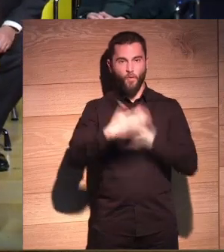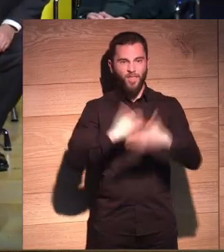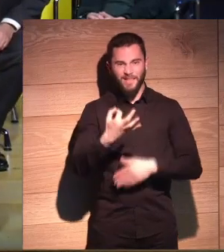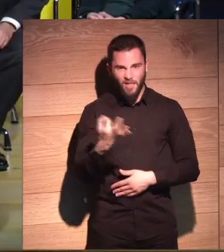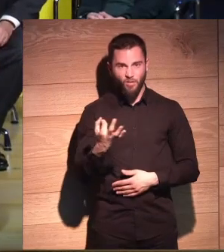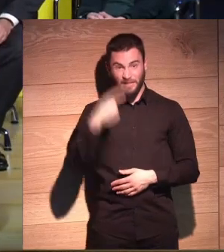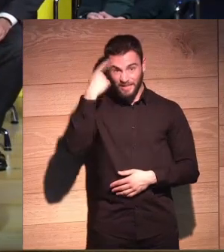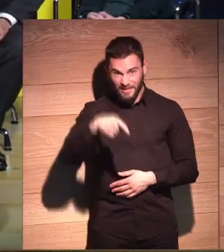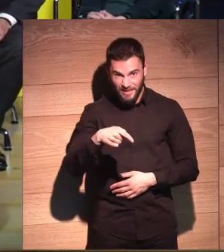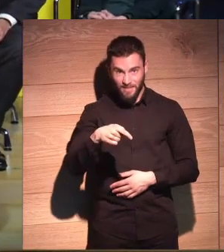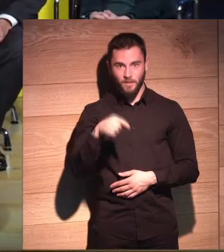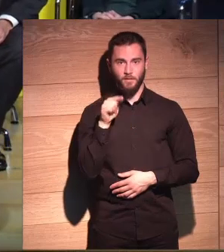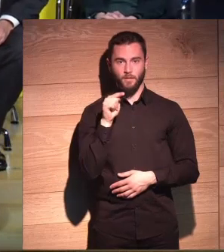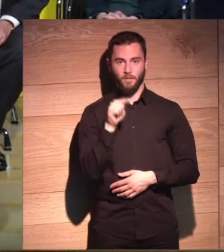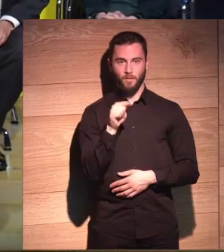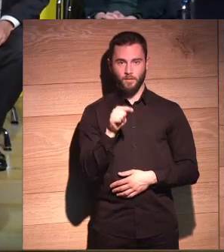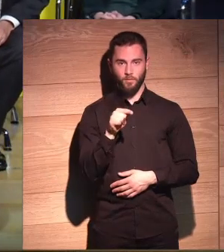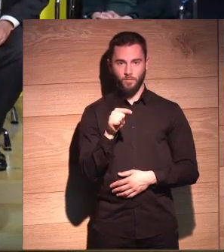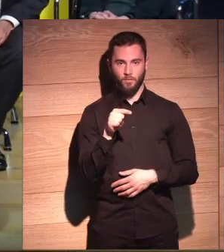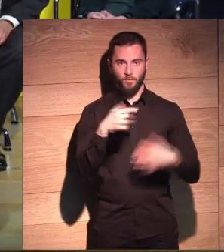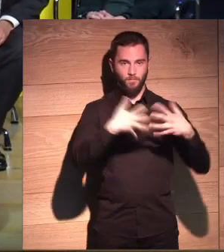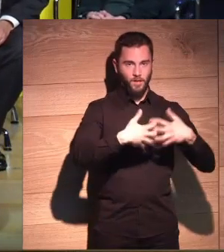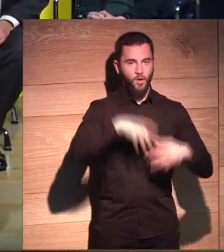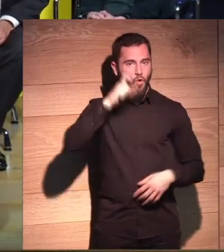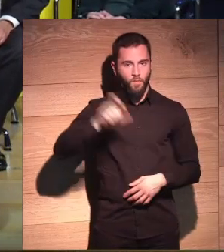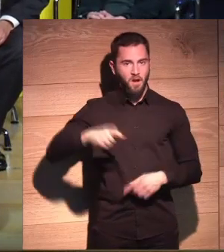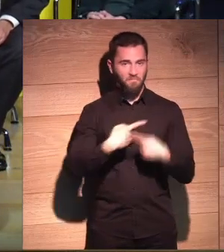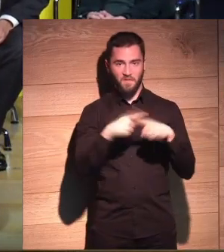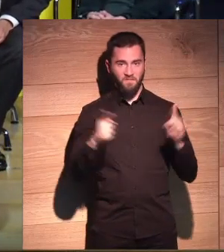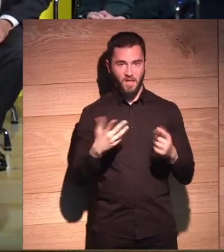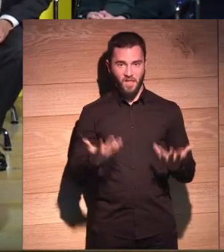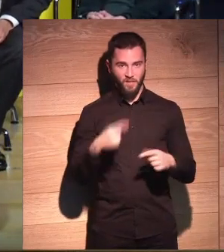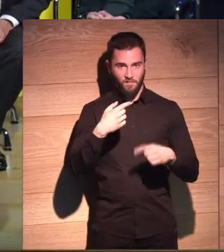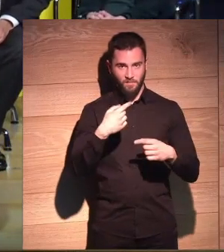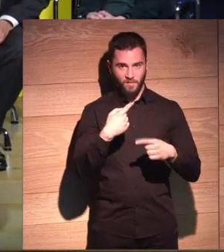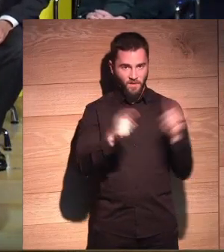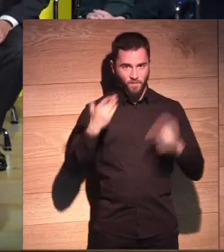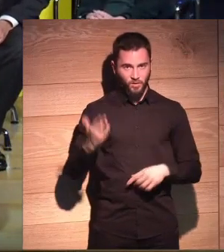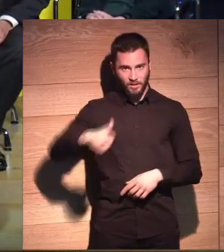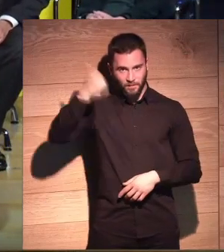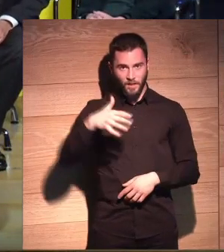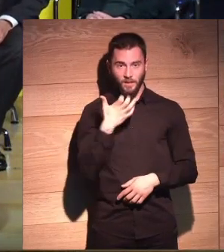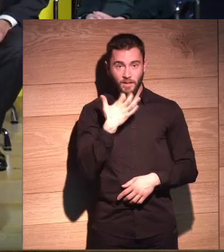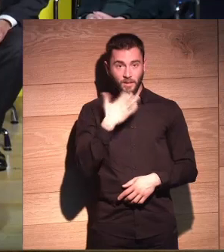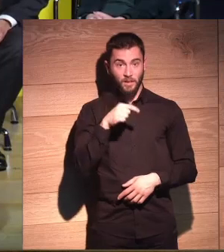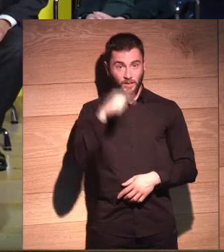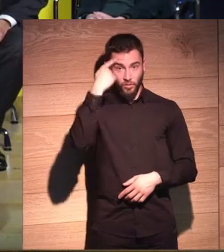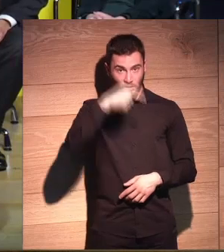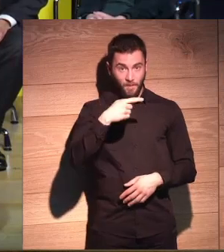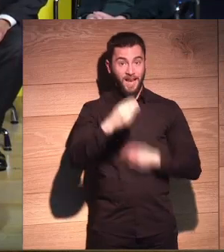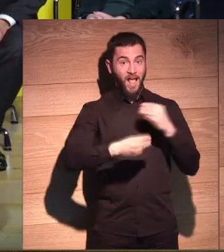procesando o no? Eso es lo que es la diferencia fundamental, ¿no? Si se sabe que lo